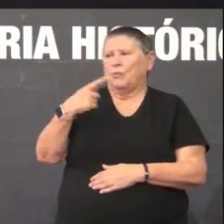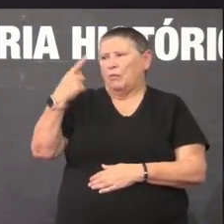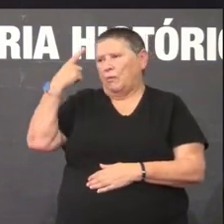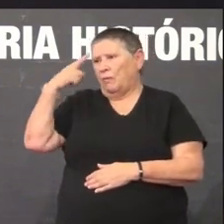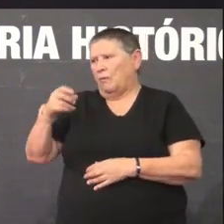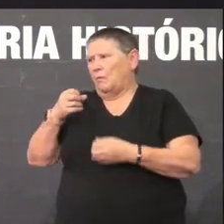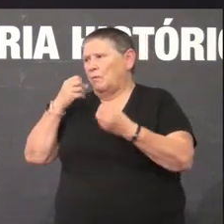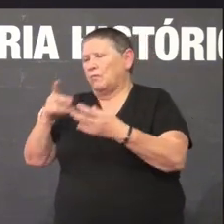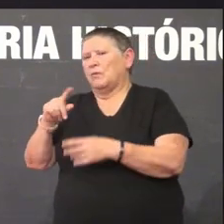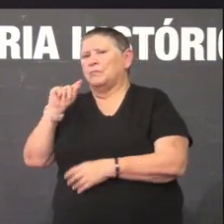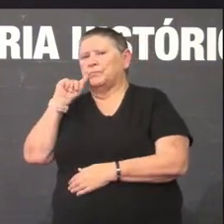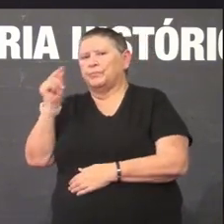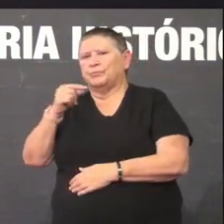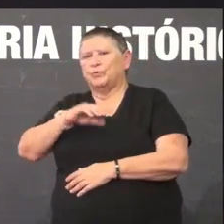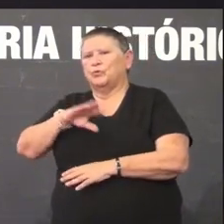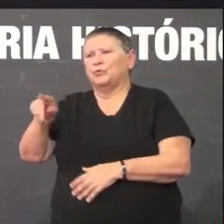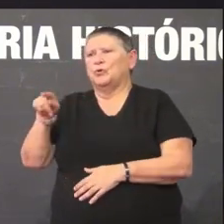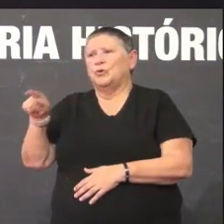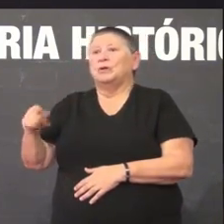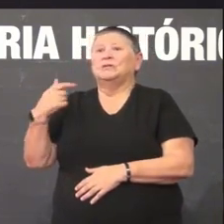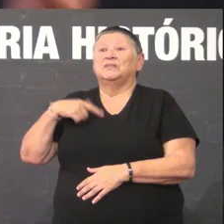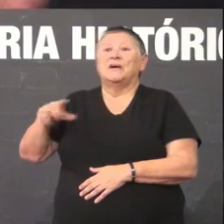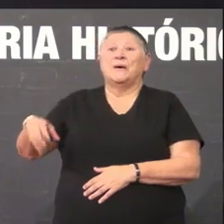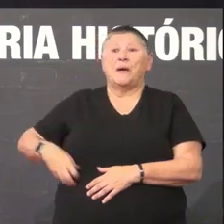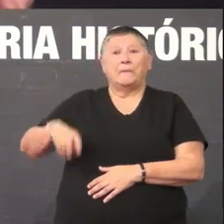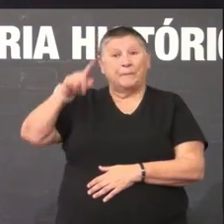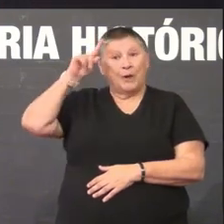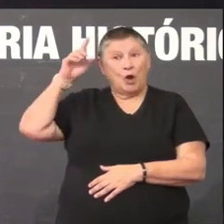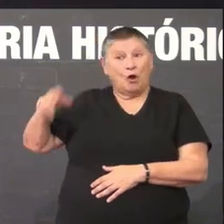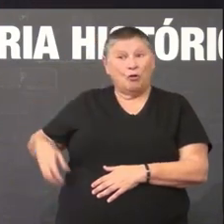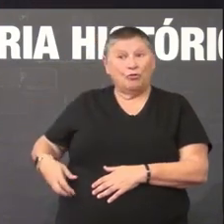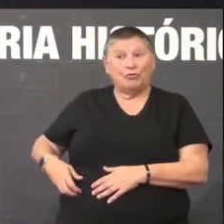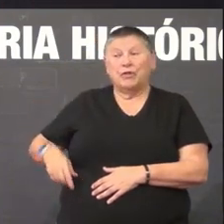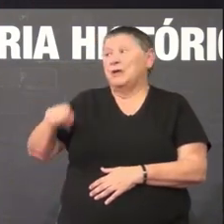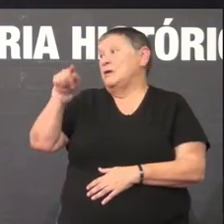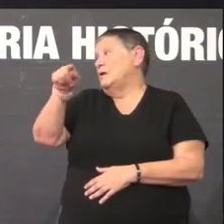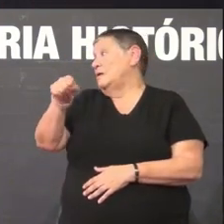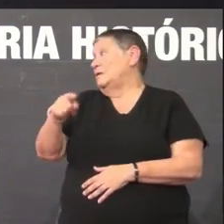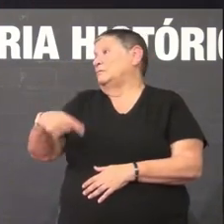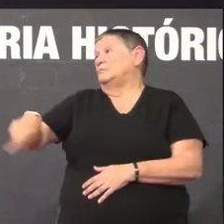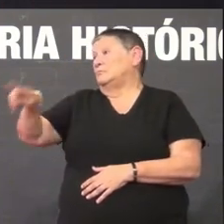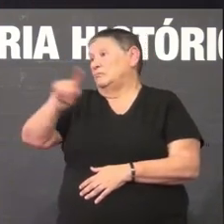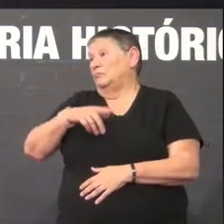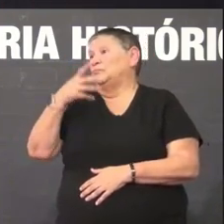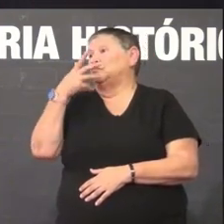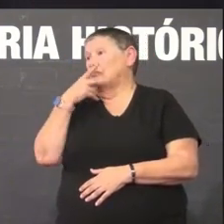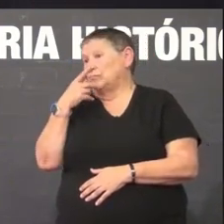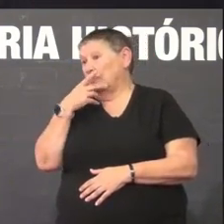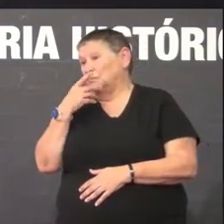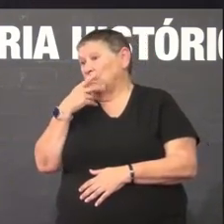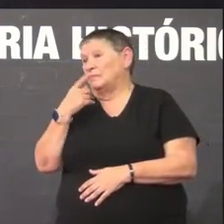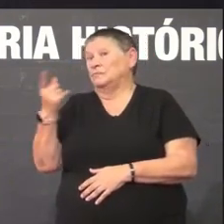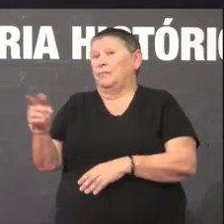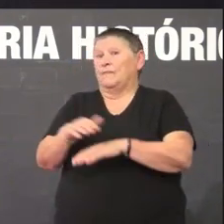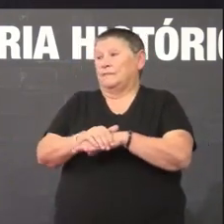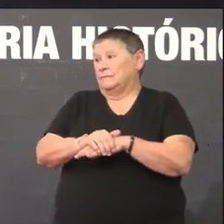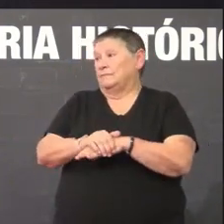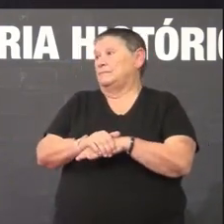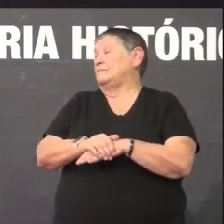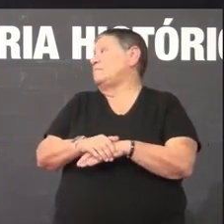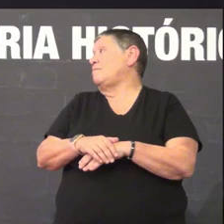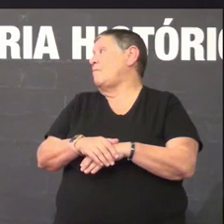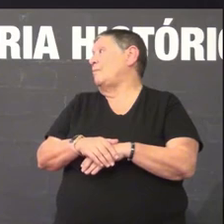metido en no sé qué proceso. Ahí estaba Mario Conde, por citar a alguien que seguro que todos conocemos, que se hizo amigo, se convirtió en una